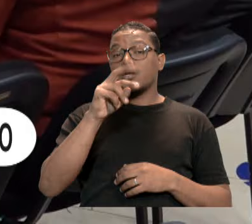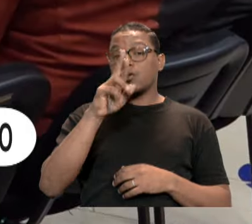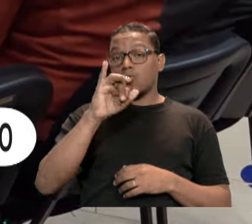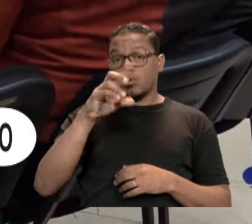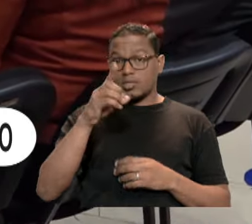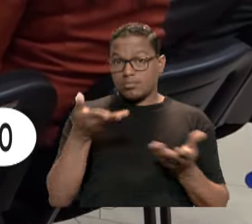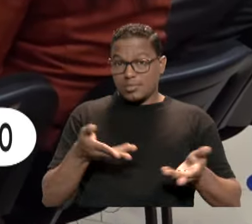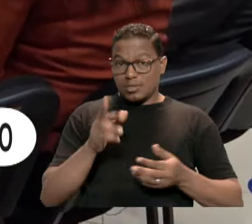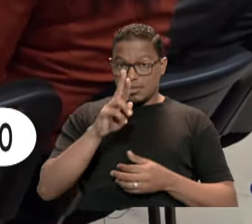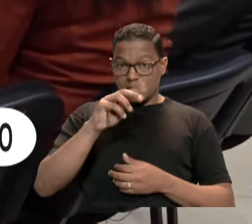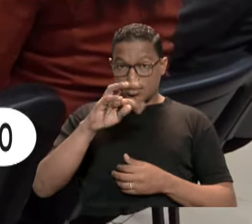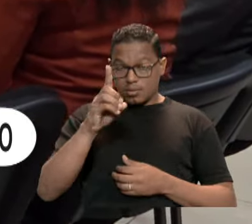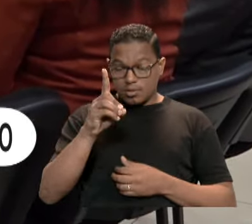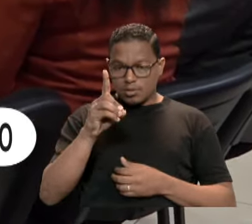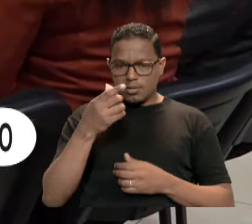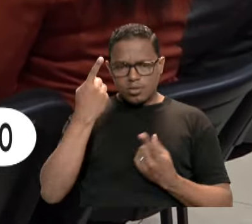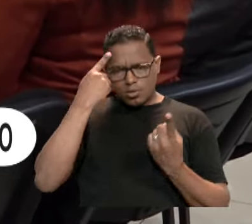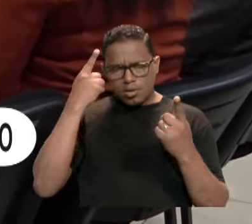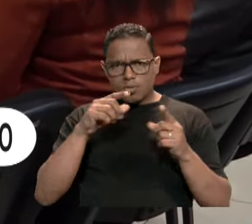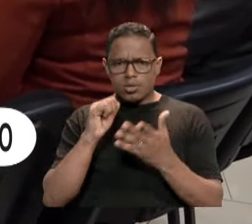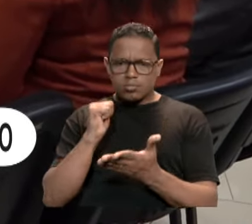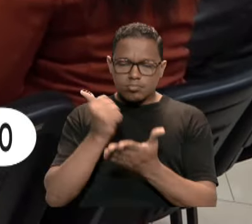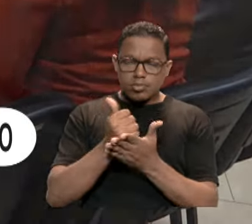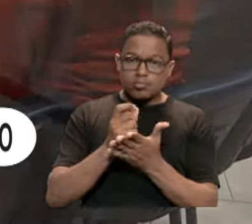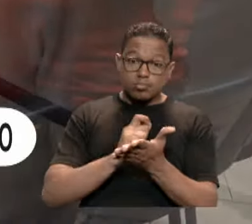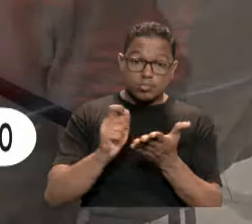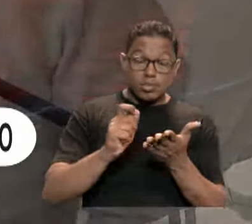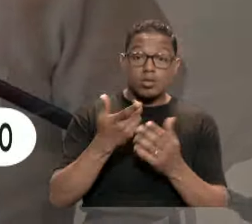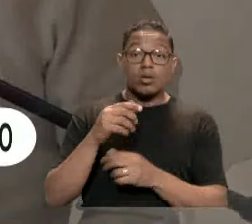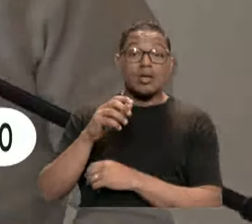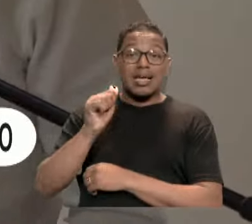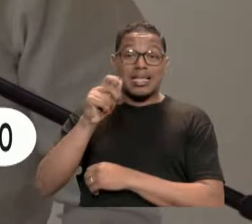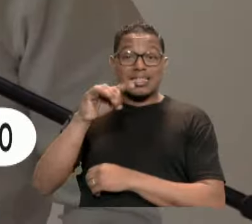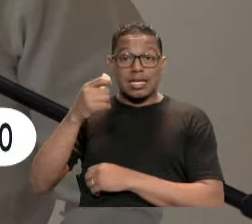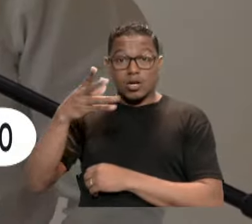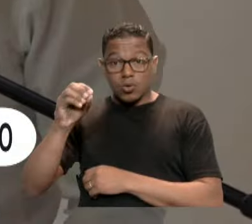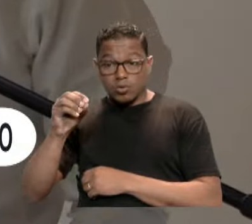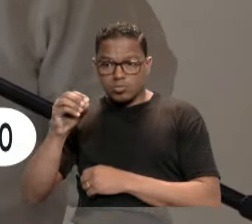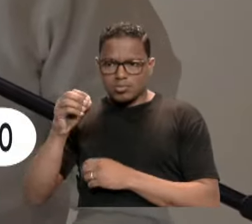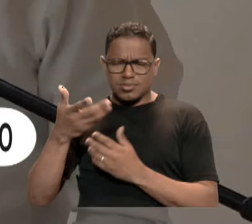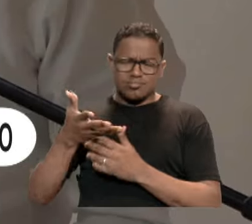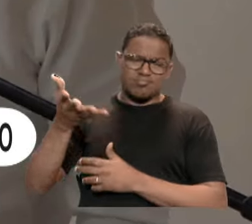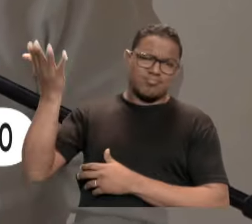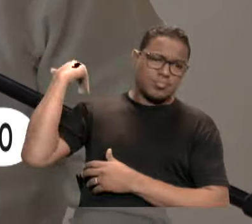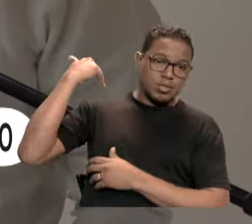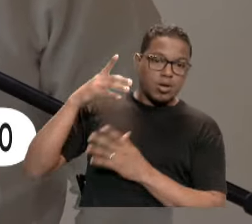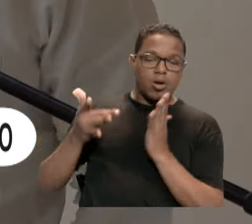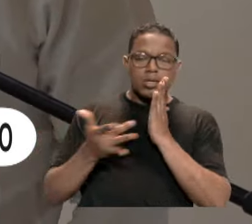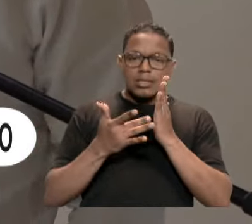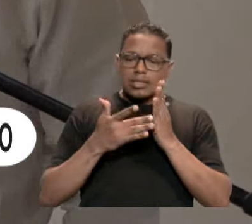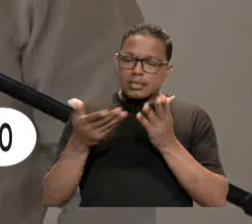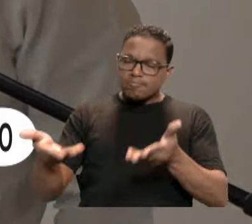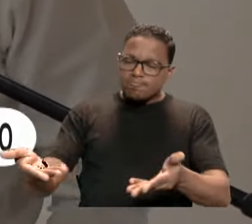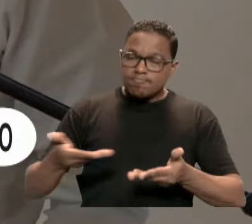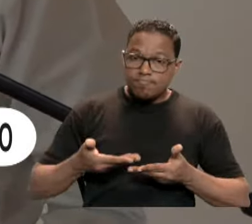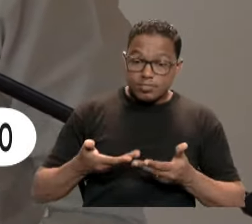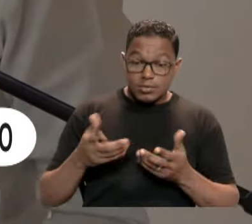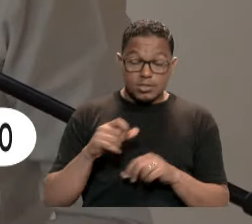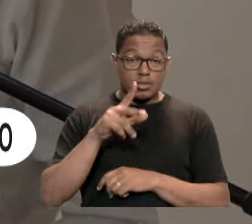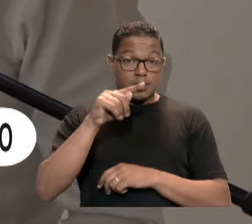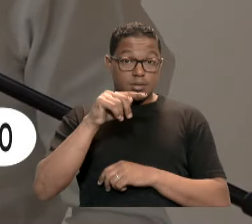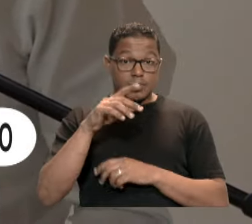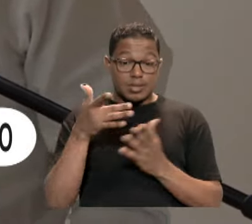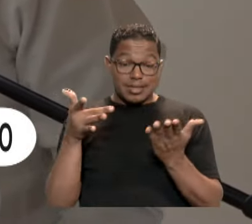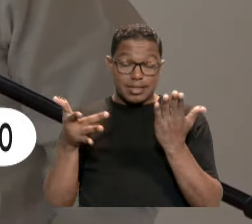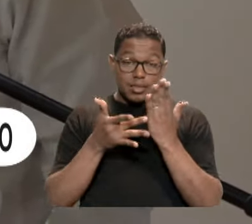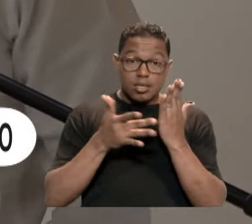importante acuerdo porque ya lo análogo ha quedado atrás y lo digital es a lo que debemos darle la bienvenida, y este canal en base a la